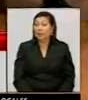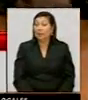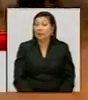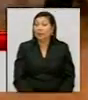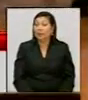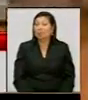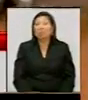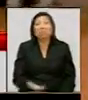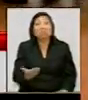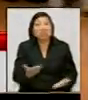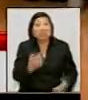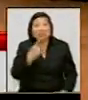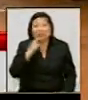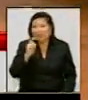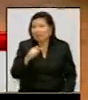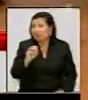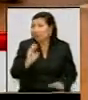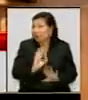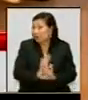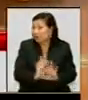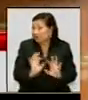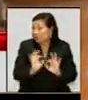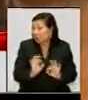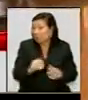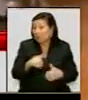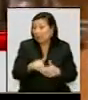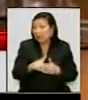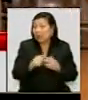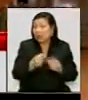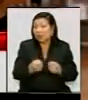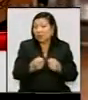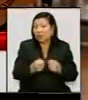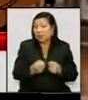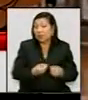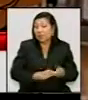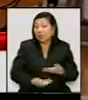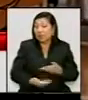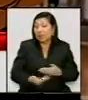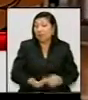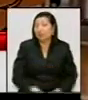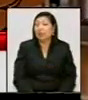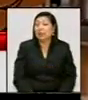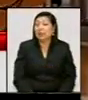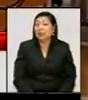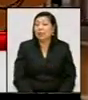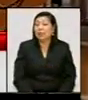es de urgente necesidad de una vez votar la insistencia de la negociación colectiva.